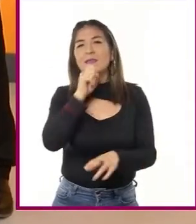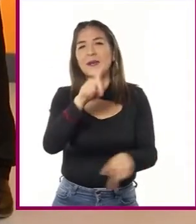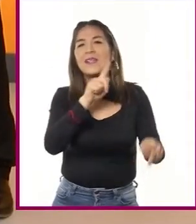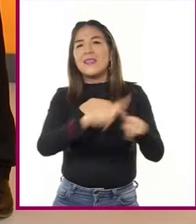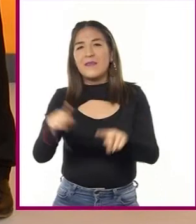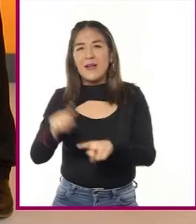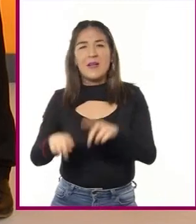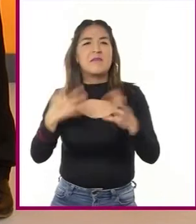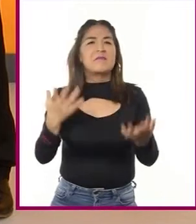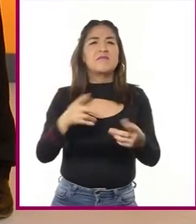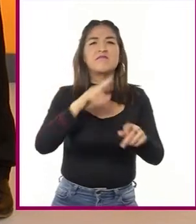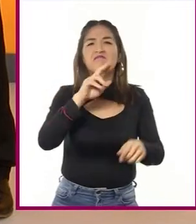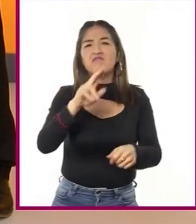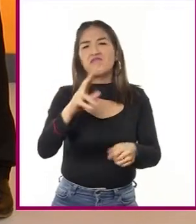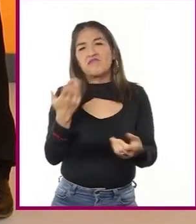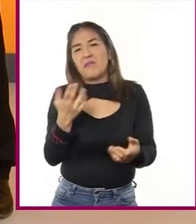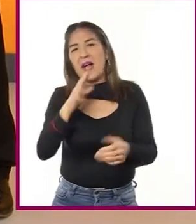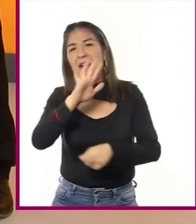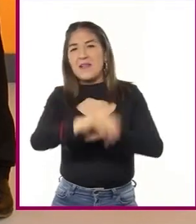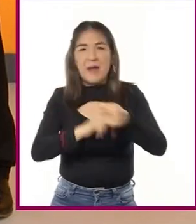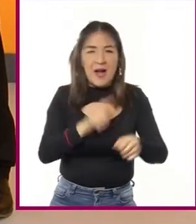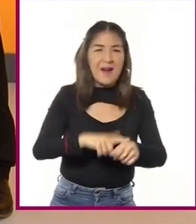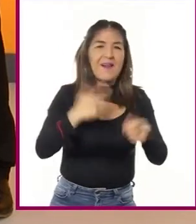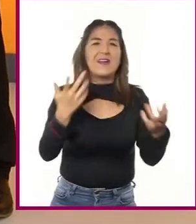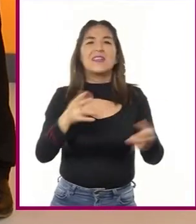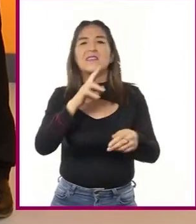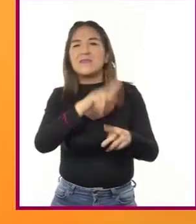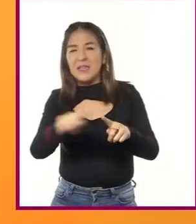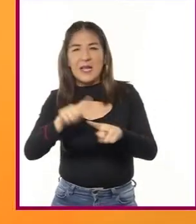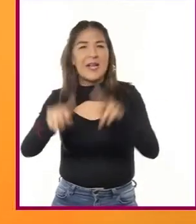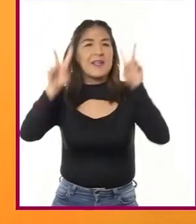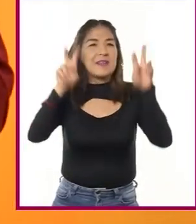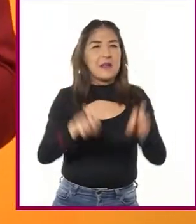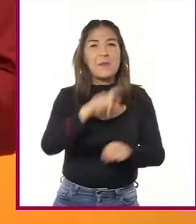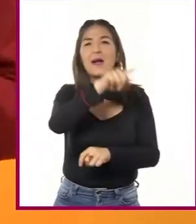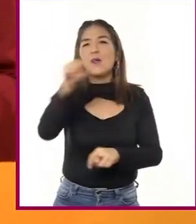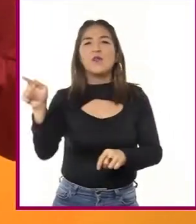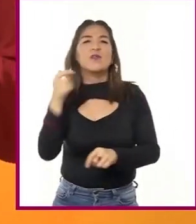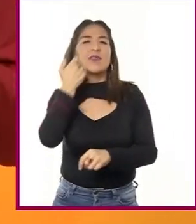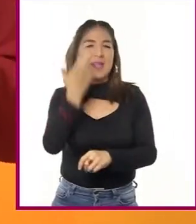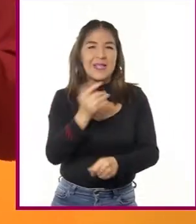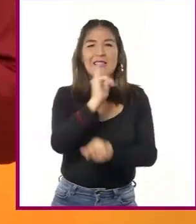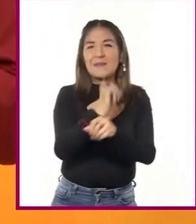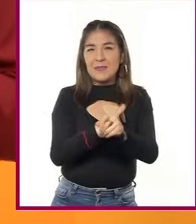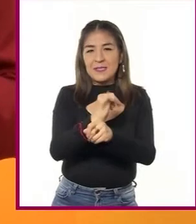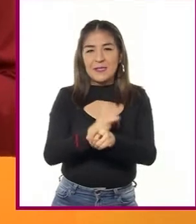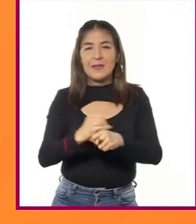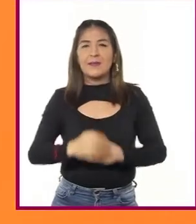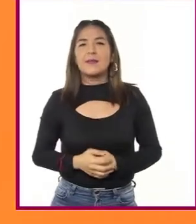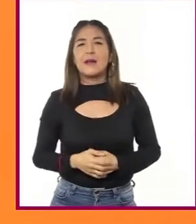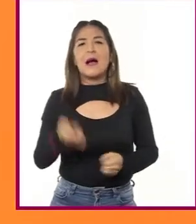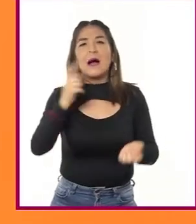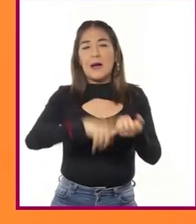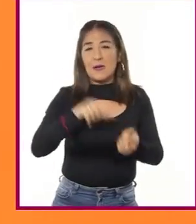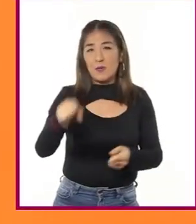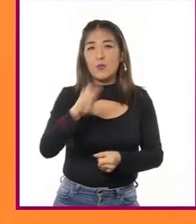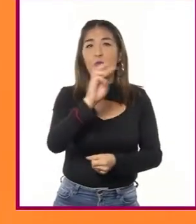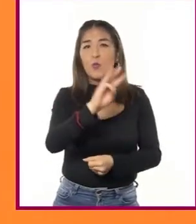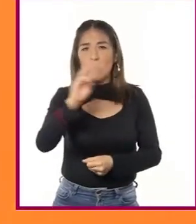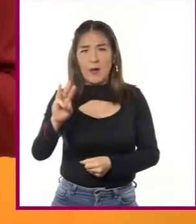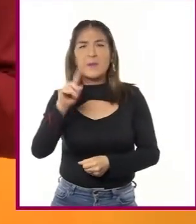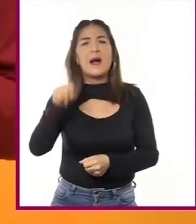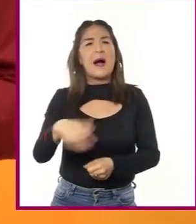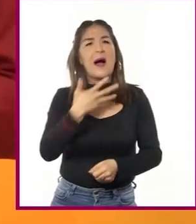diferente naturaleza, de acuerdo con nuestro tema a investigar. A través de las páginas web podemos acceder